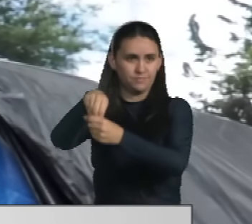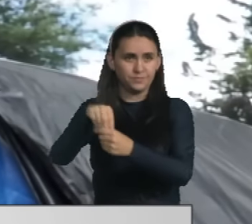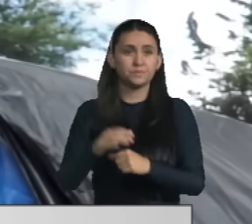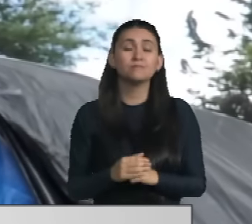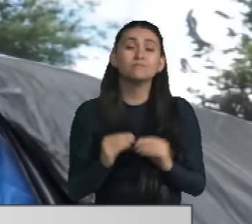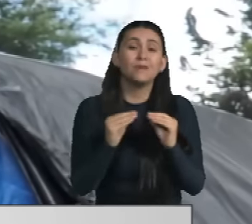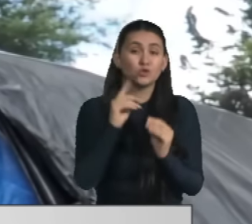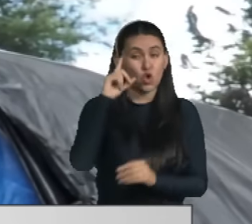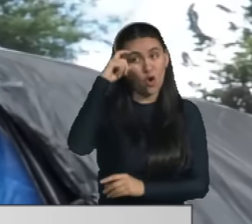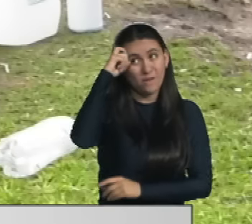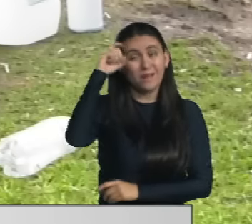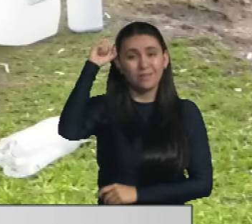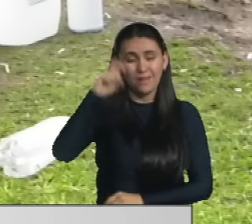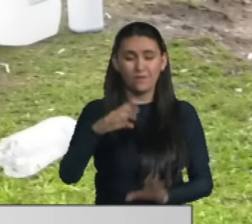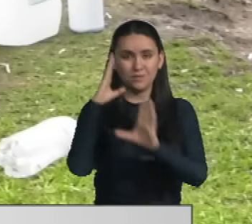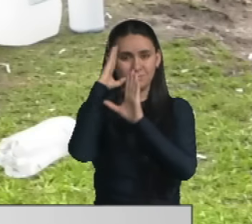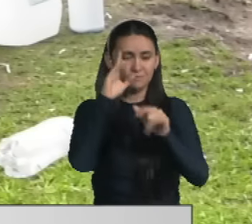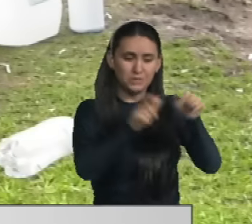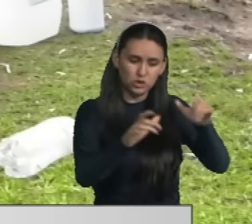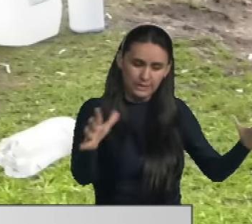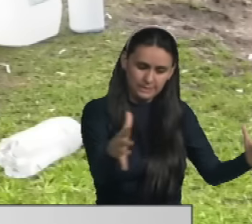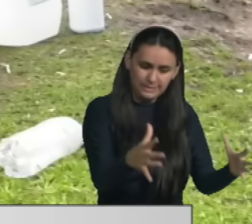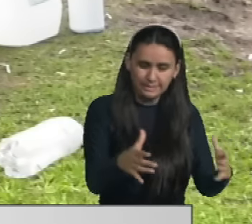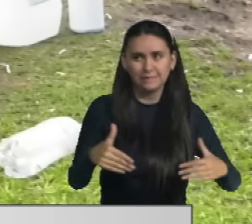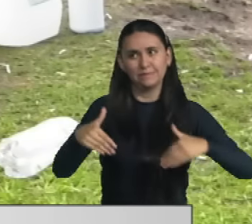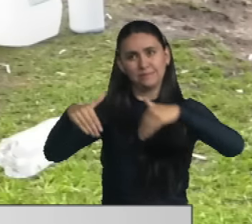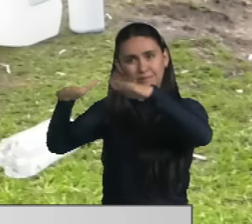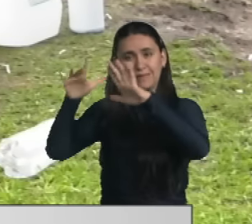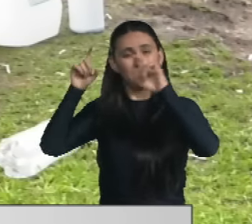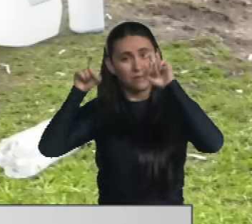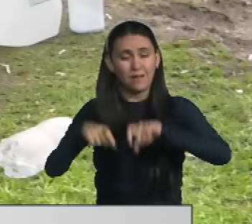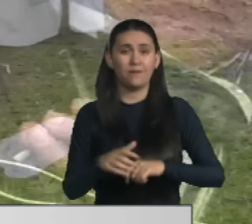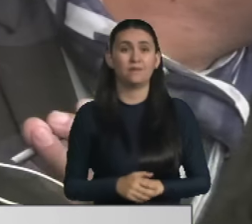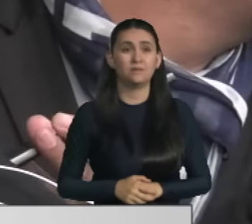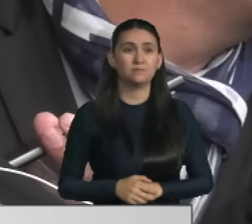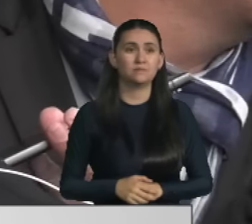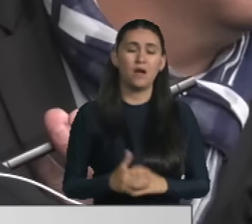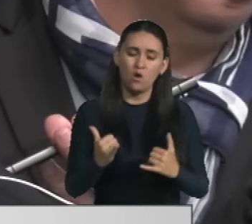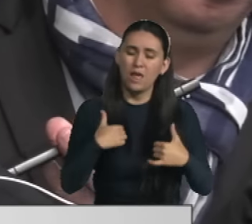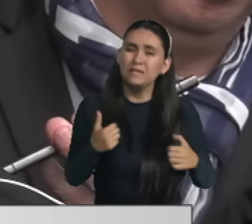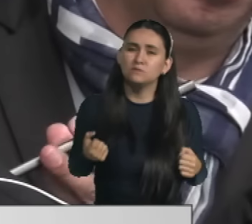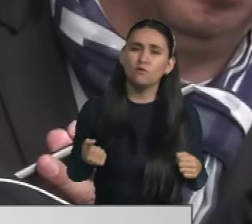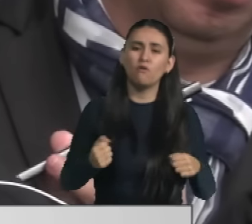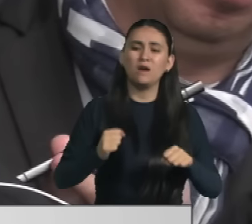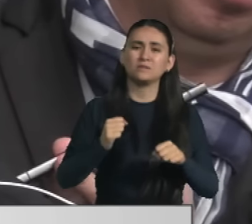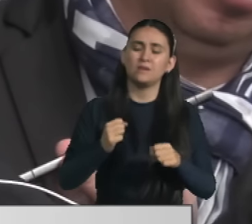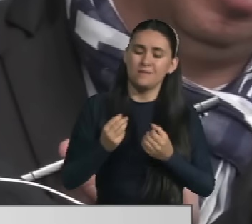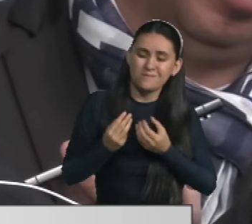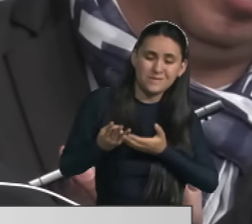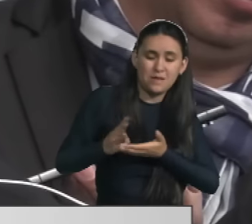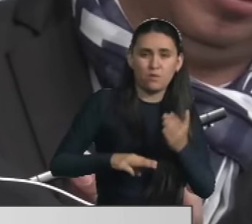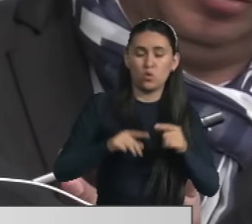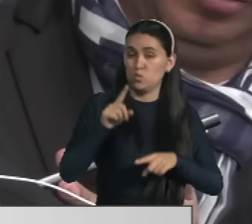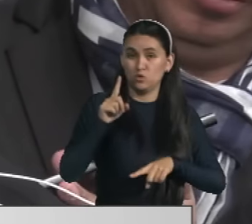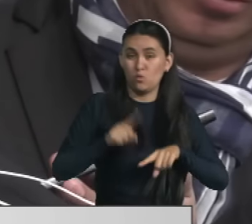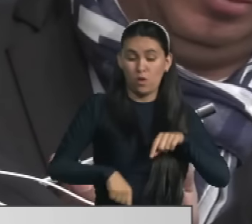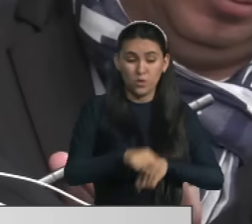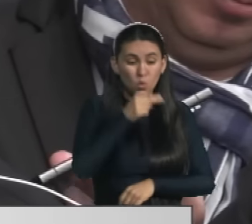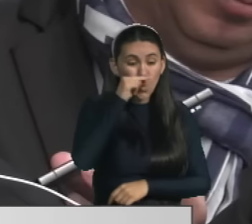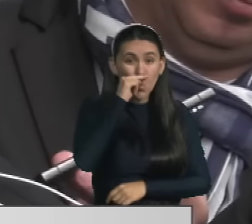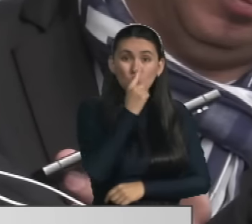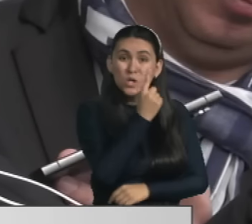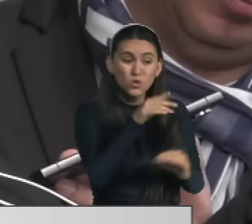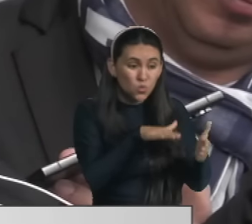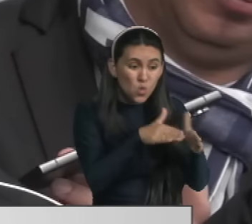gobierno nacional para garantizar un retorno seguro a estas personas. Redoblemos, tripliquemos los esfuerzos, no se nos puede morir un niño más ni